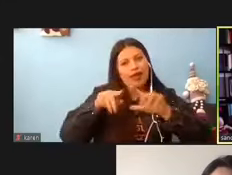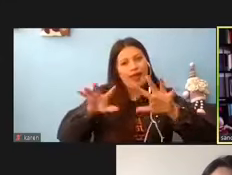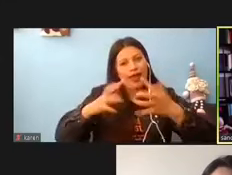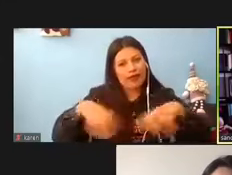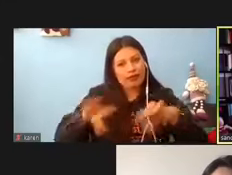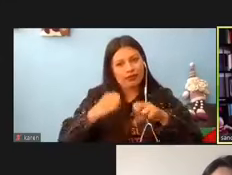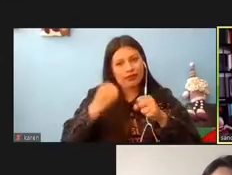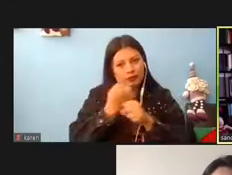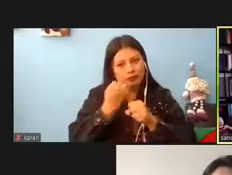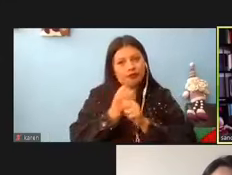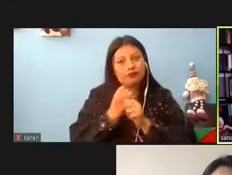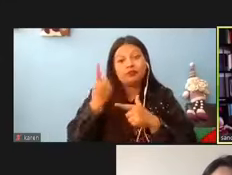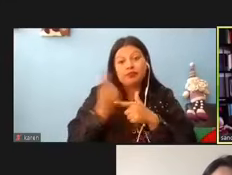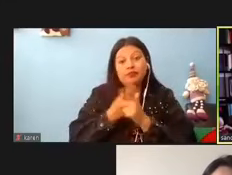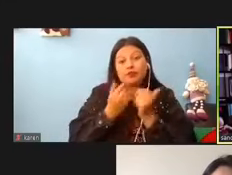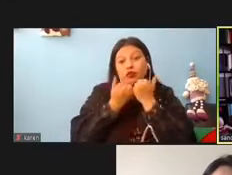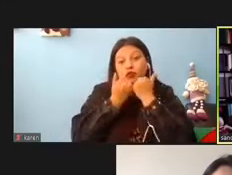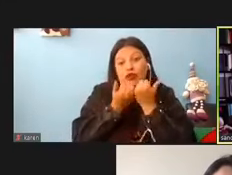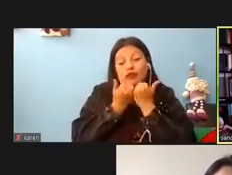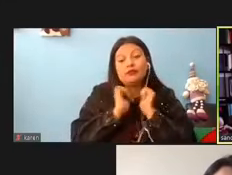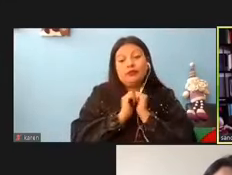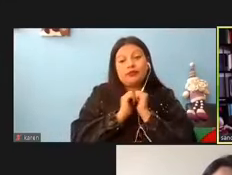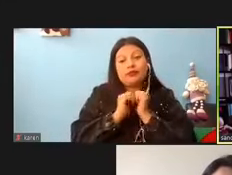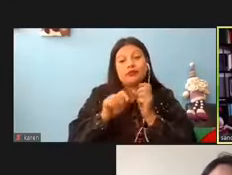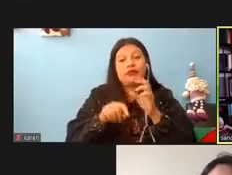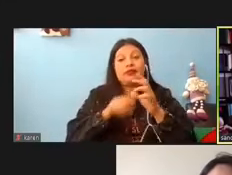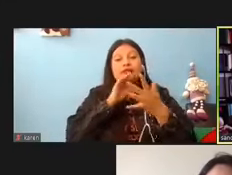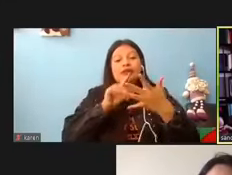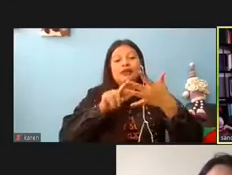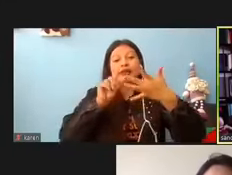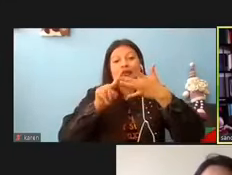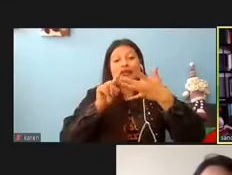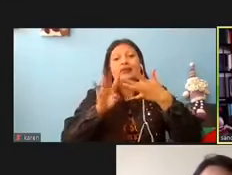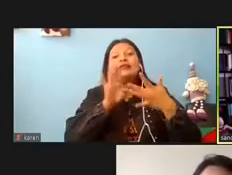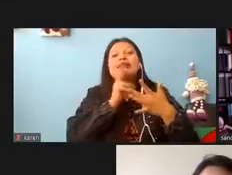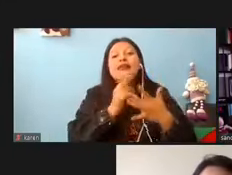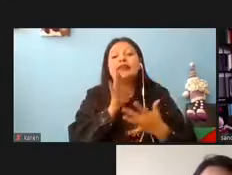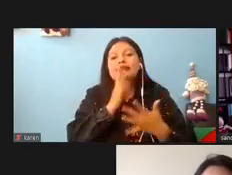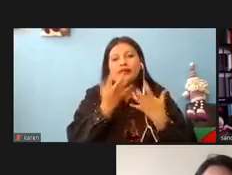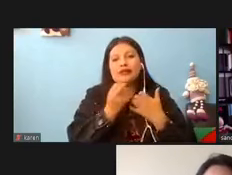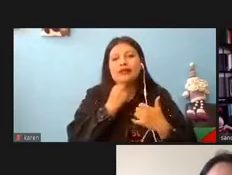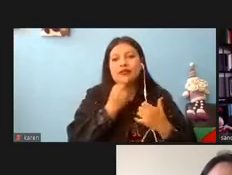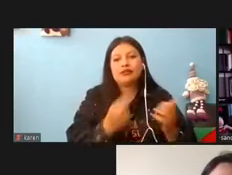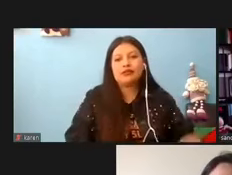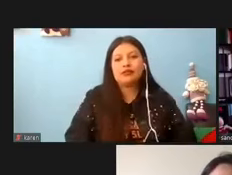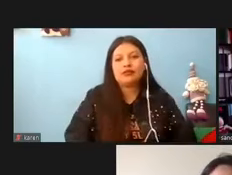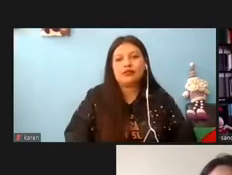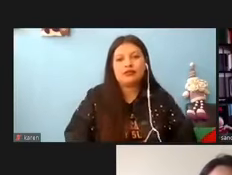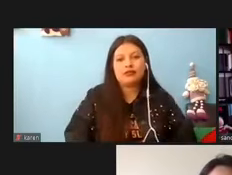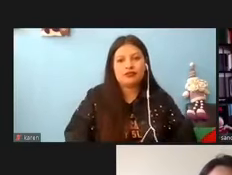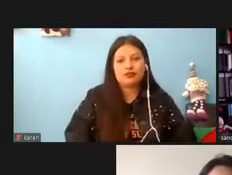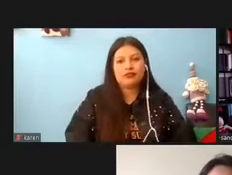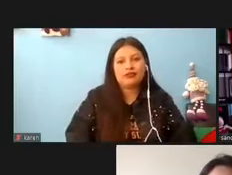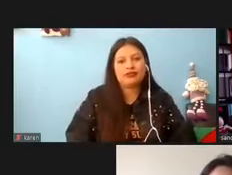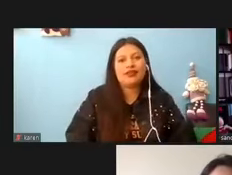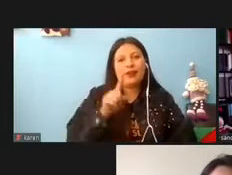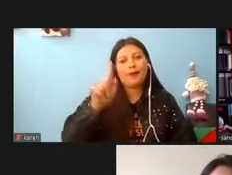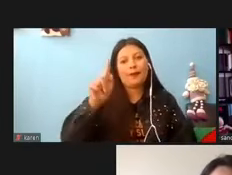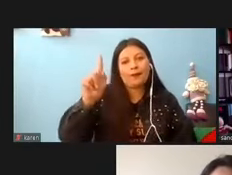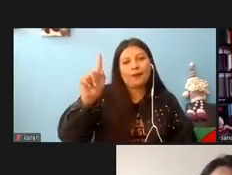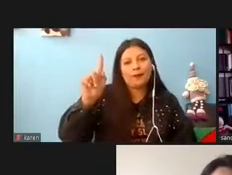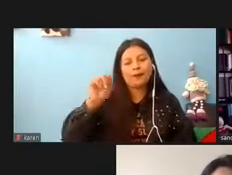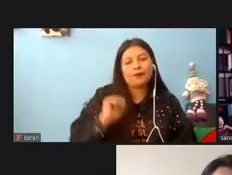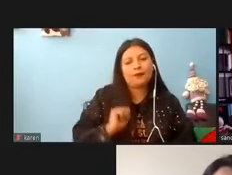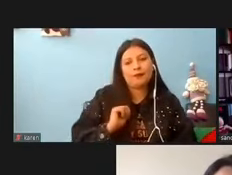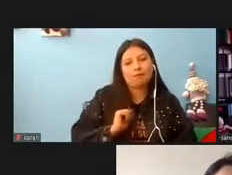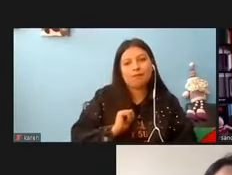ejercicio. Entonces, no sé, del eje 3, ¿quién quisiera compartir? Creo que Fernanda quería Fernanda. Algo del eje 2